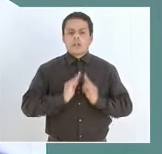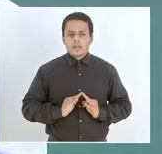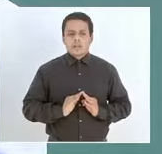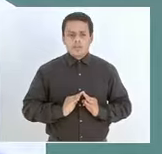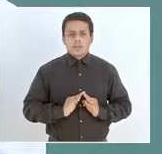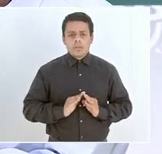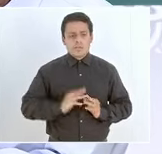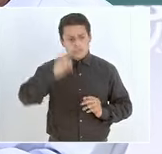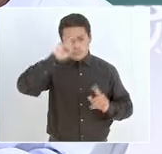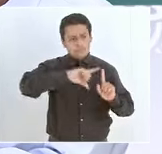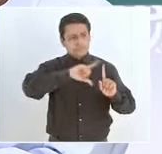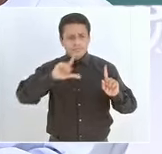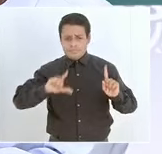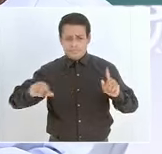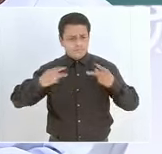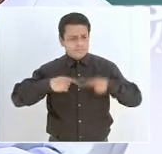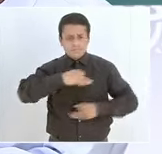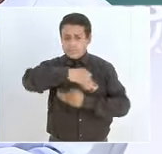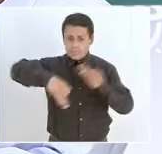mexicanos.